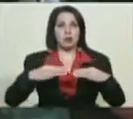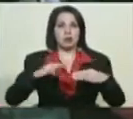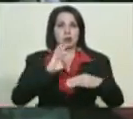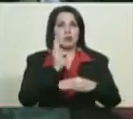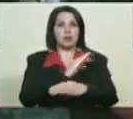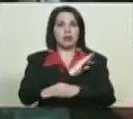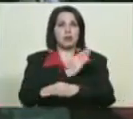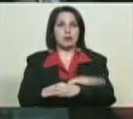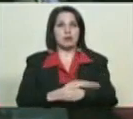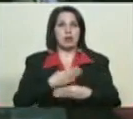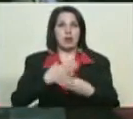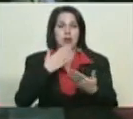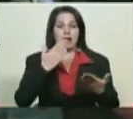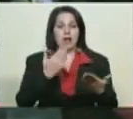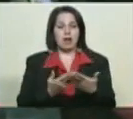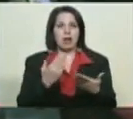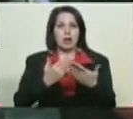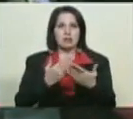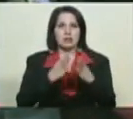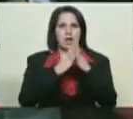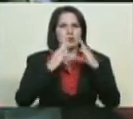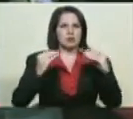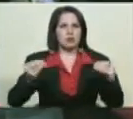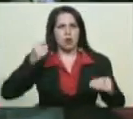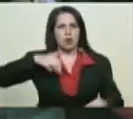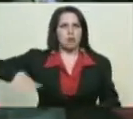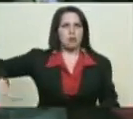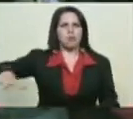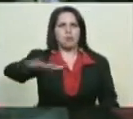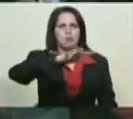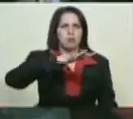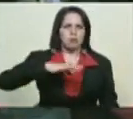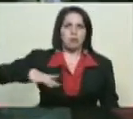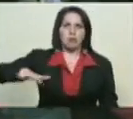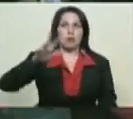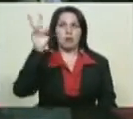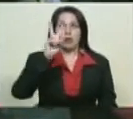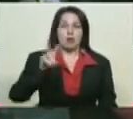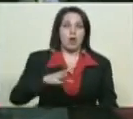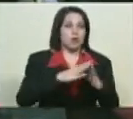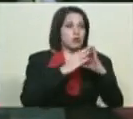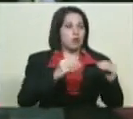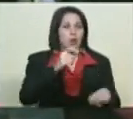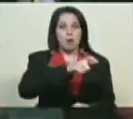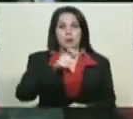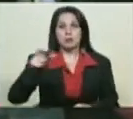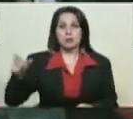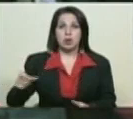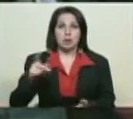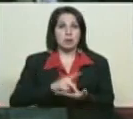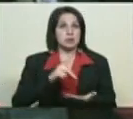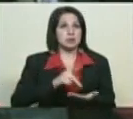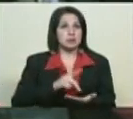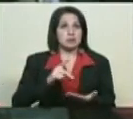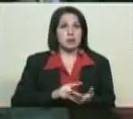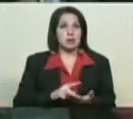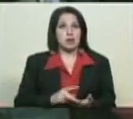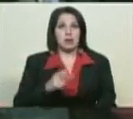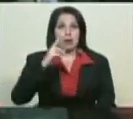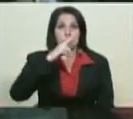a todo el pueblo de Venezuela, a todos los actores que han participado en esta fiesta electoral. Yo quisiera darle la